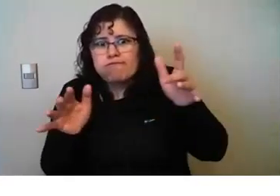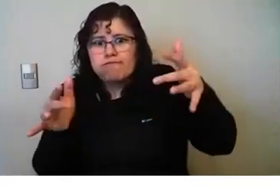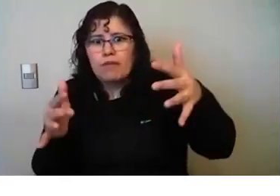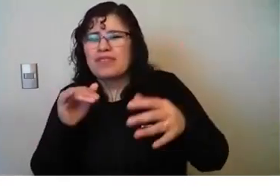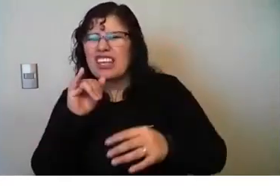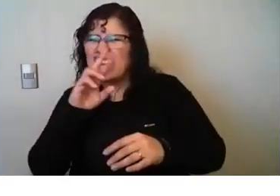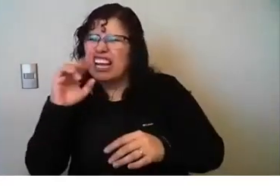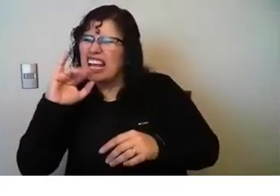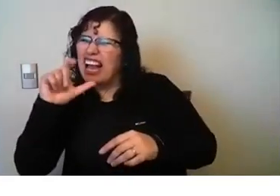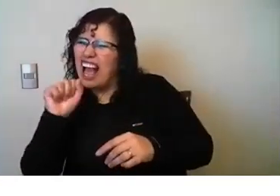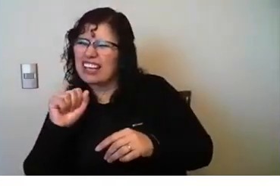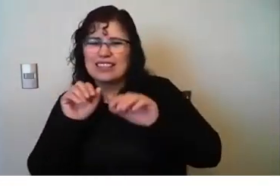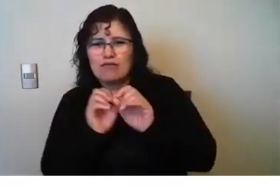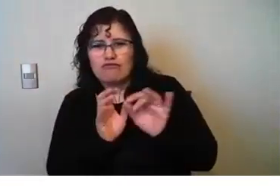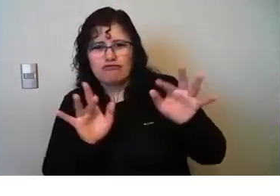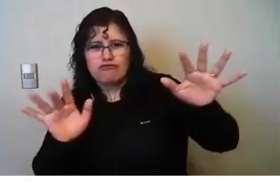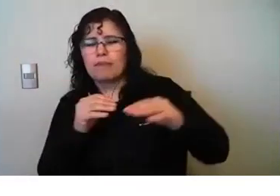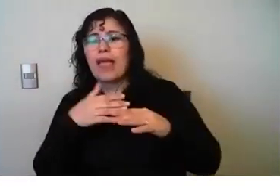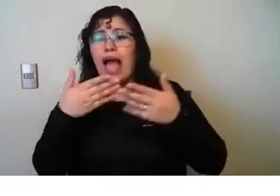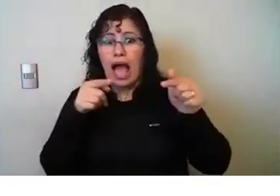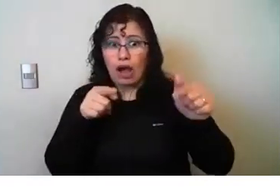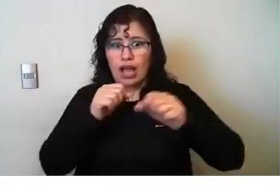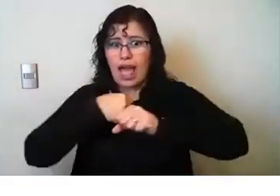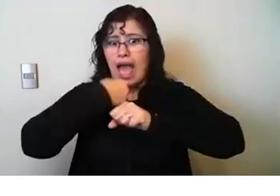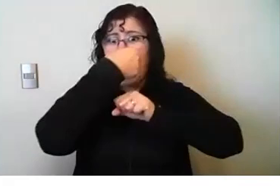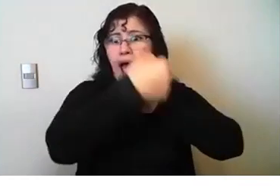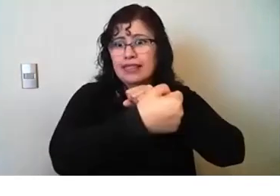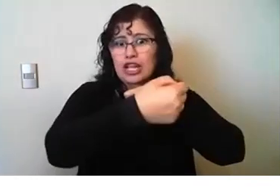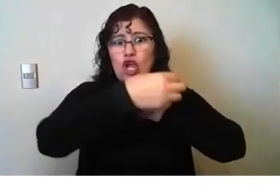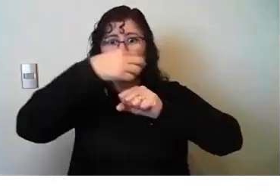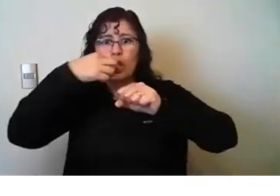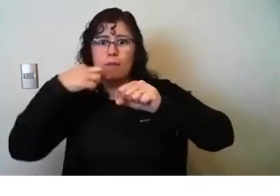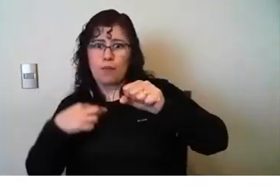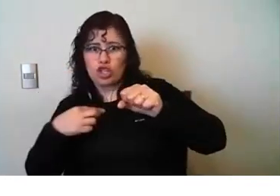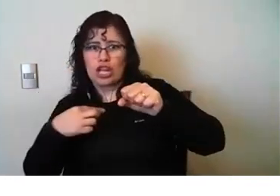entonces anterior, y antes teníamos la arteria cerebral